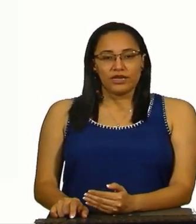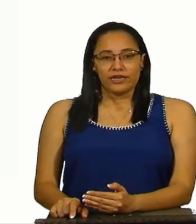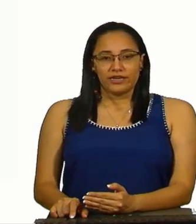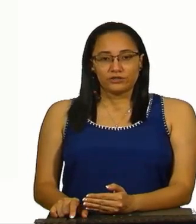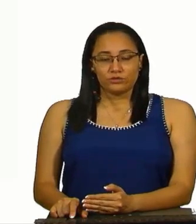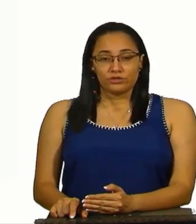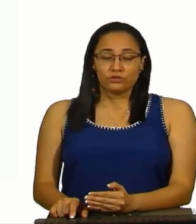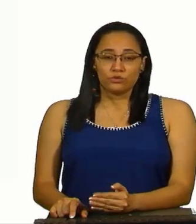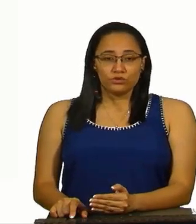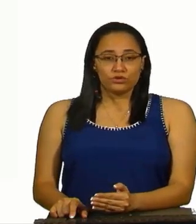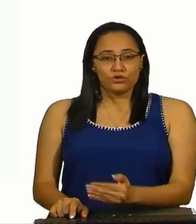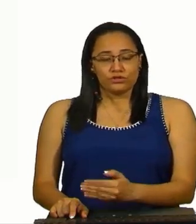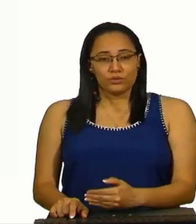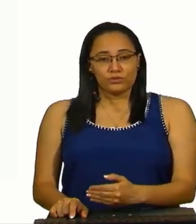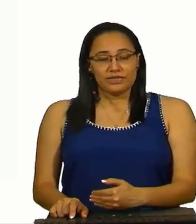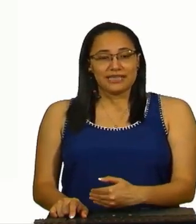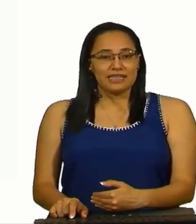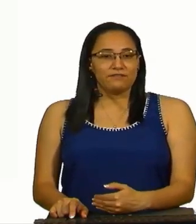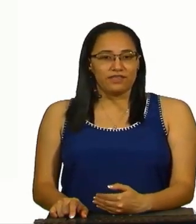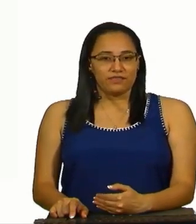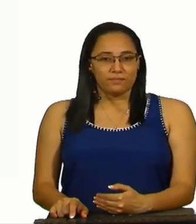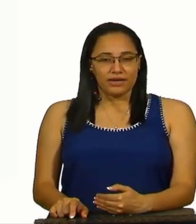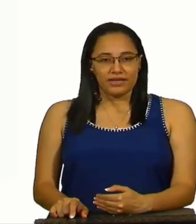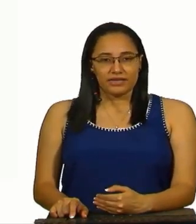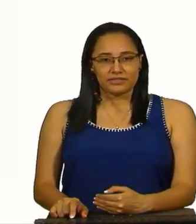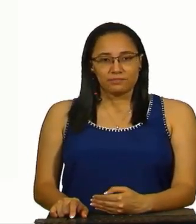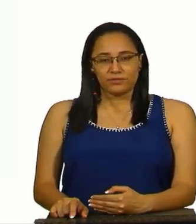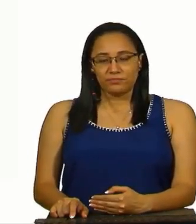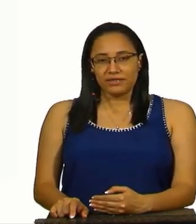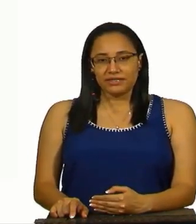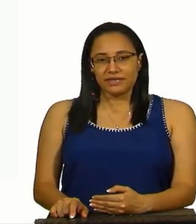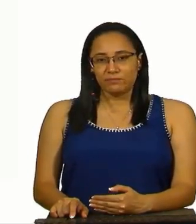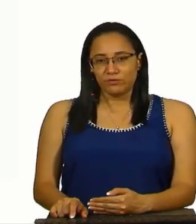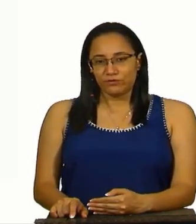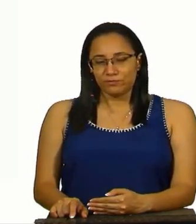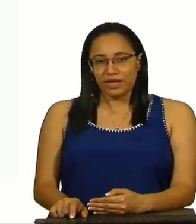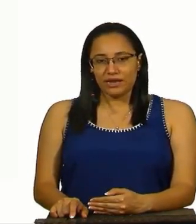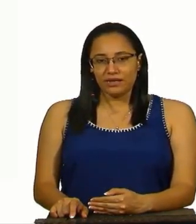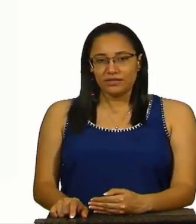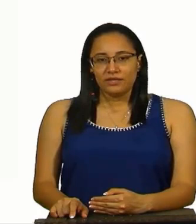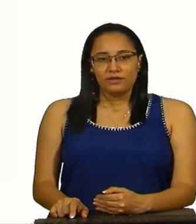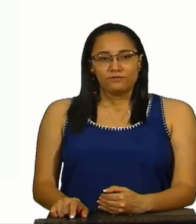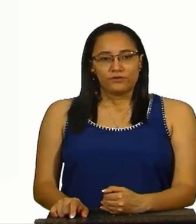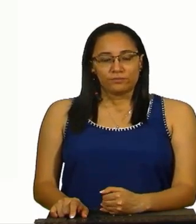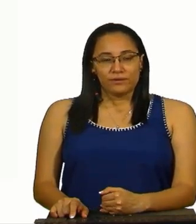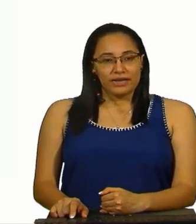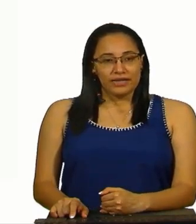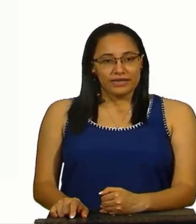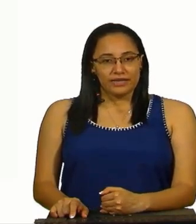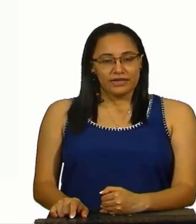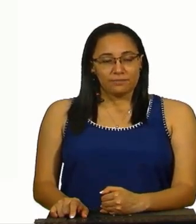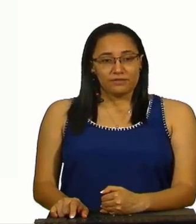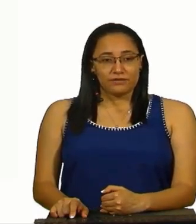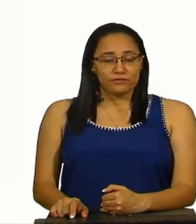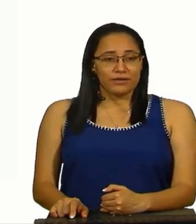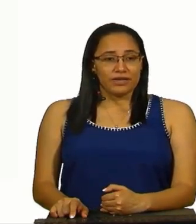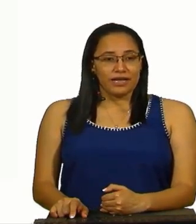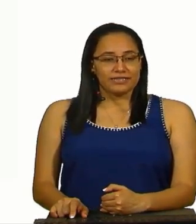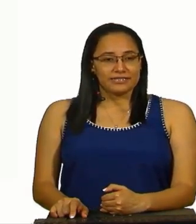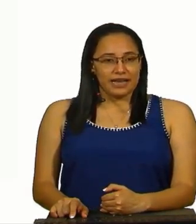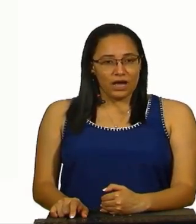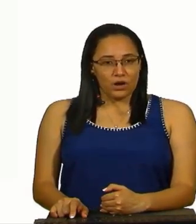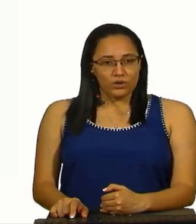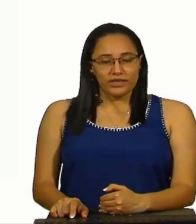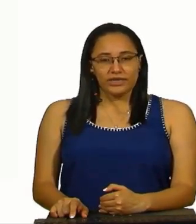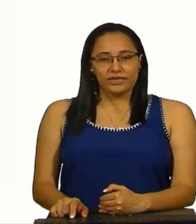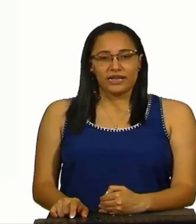utilizamos, su uso se utiliza de diferentes maneras. Permit es muy formal, la palabra formal